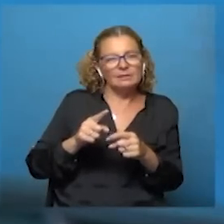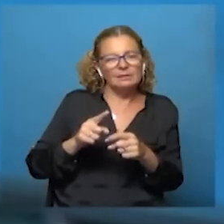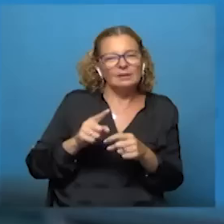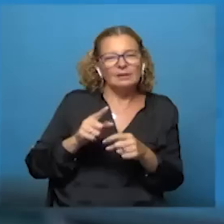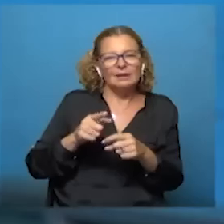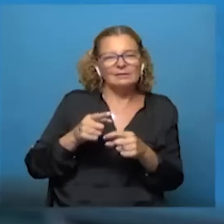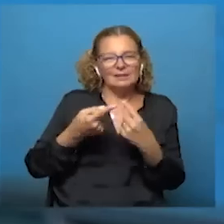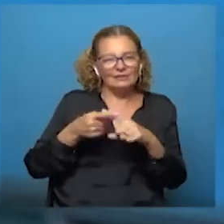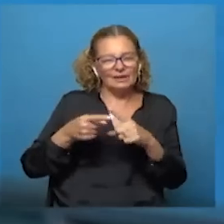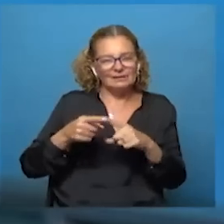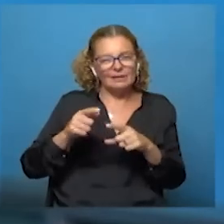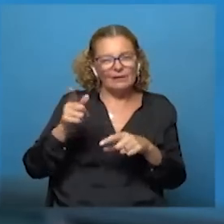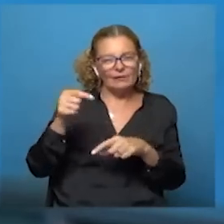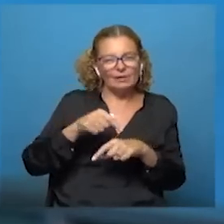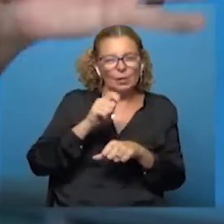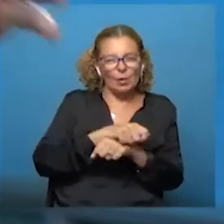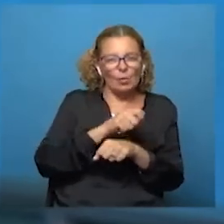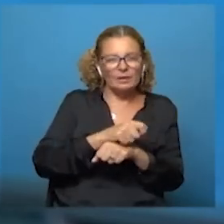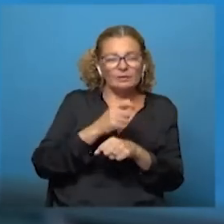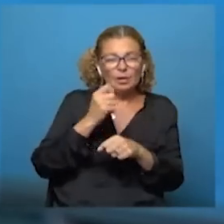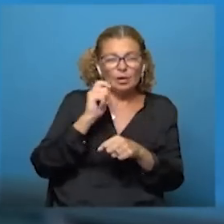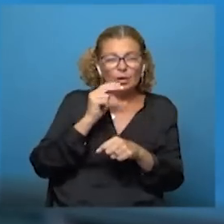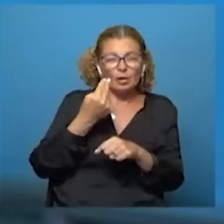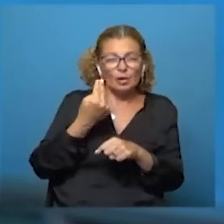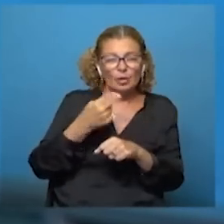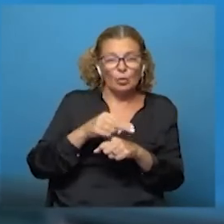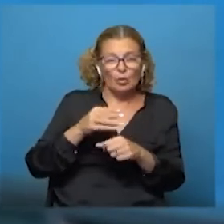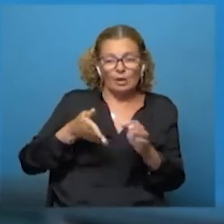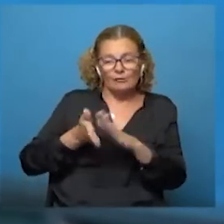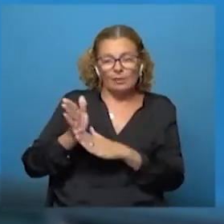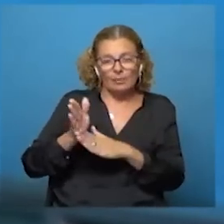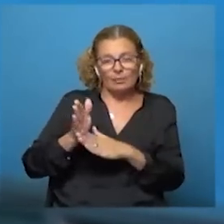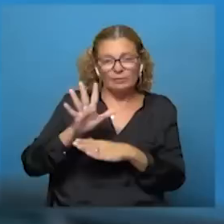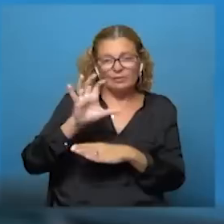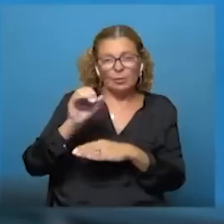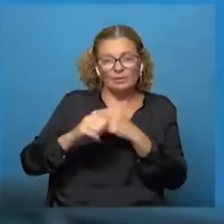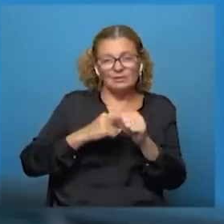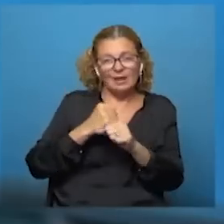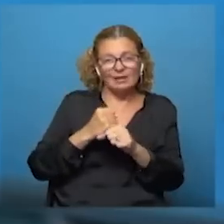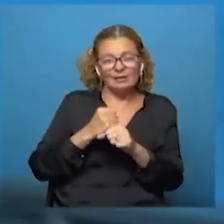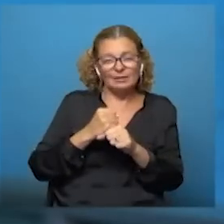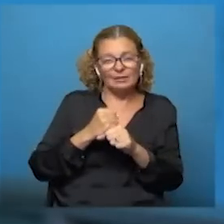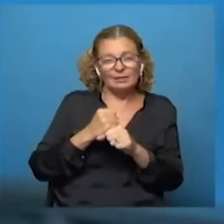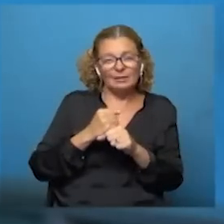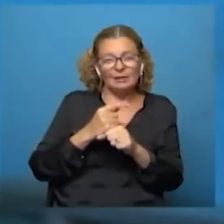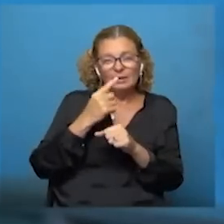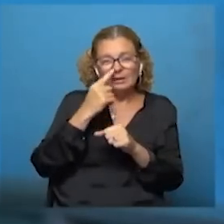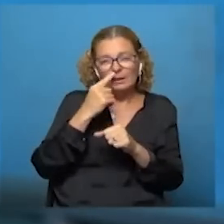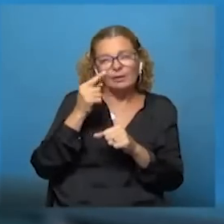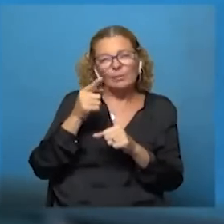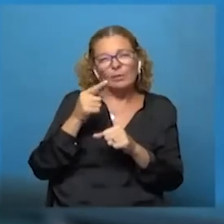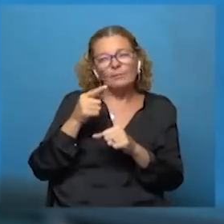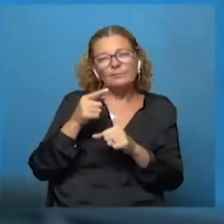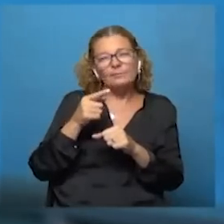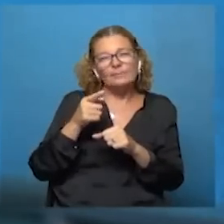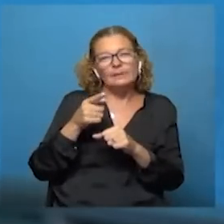ahí vino el juez nunca se escapó ninguna hace 50 años que lo hace Yo lo pensé para Uruguay tiene una beta más religiosa ya no si